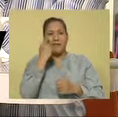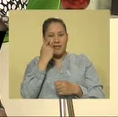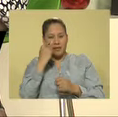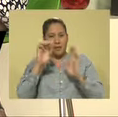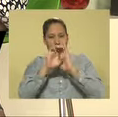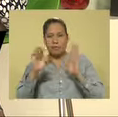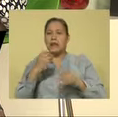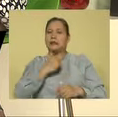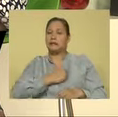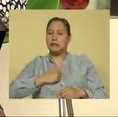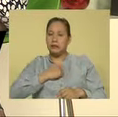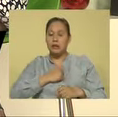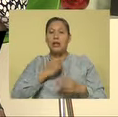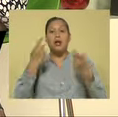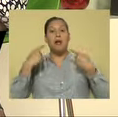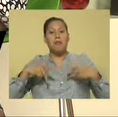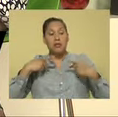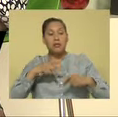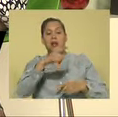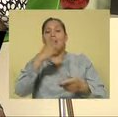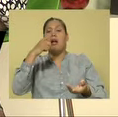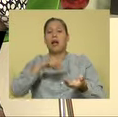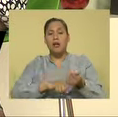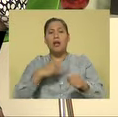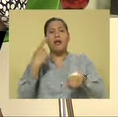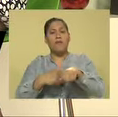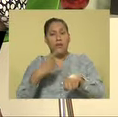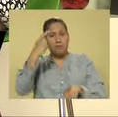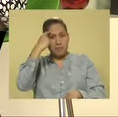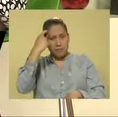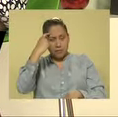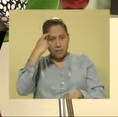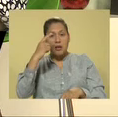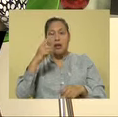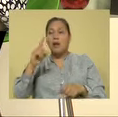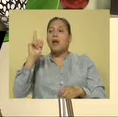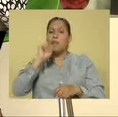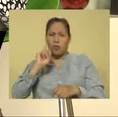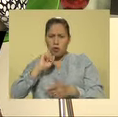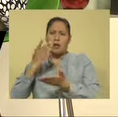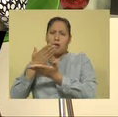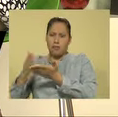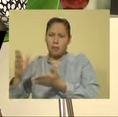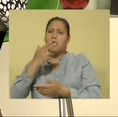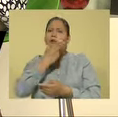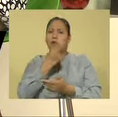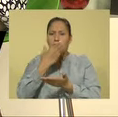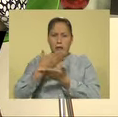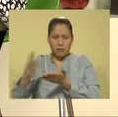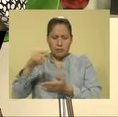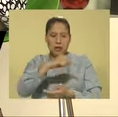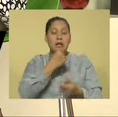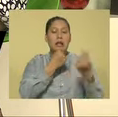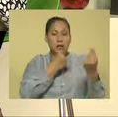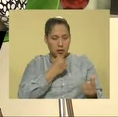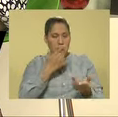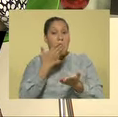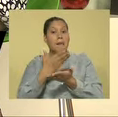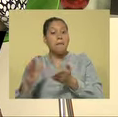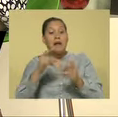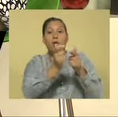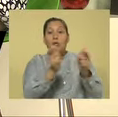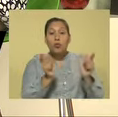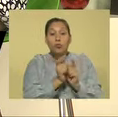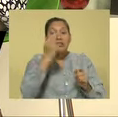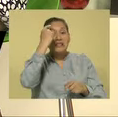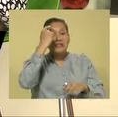esto tristemente la gente que sufre trastorno mental aparte de las mujeres aparte de los hombres de los menores este grupo